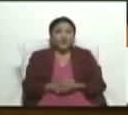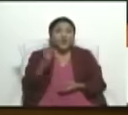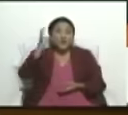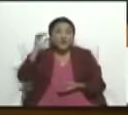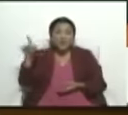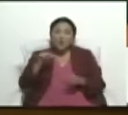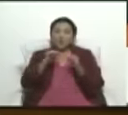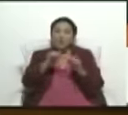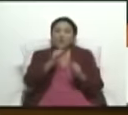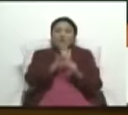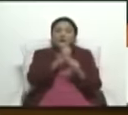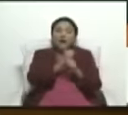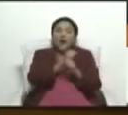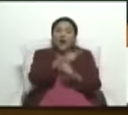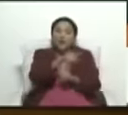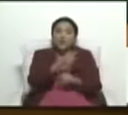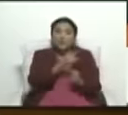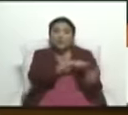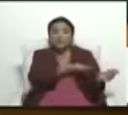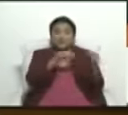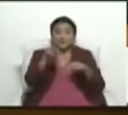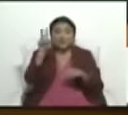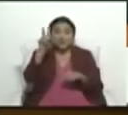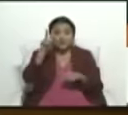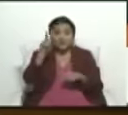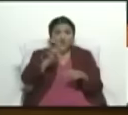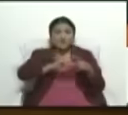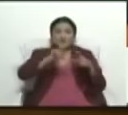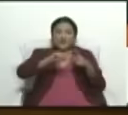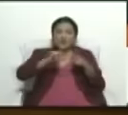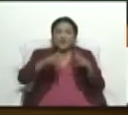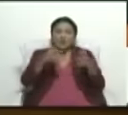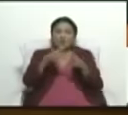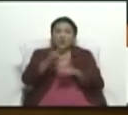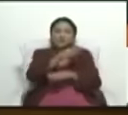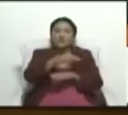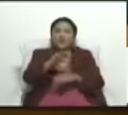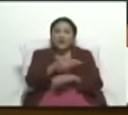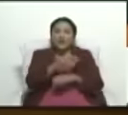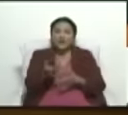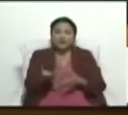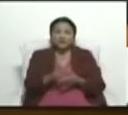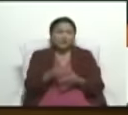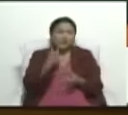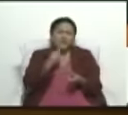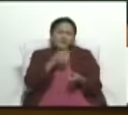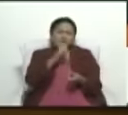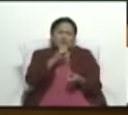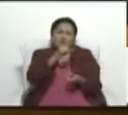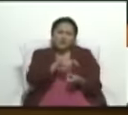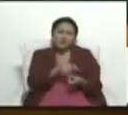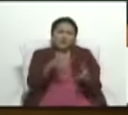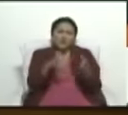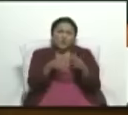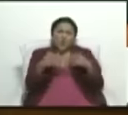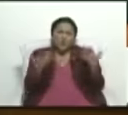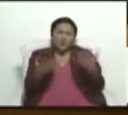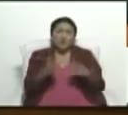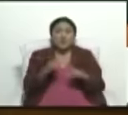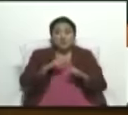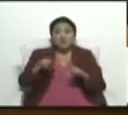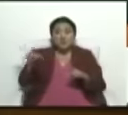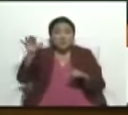manager. Y llegó a traer a Venezuela varios grupos musicales. No los voy a mencionar, pero he sabido